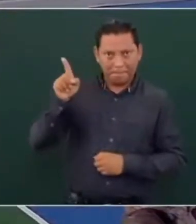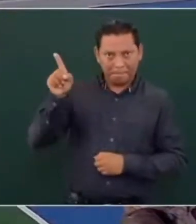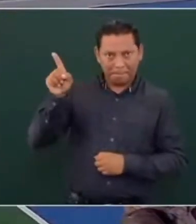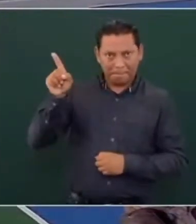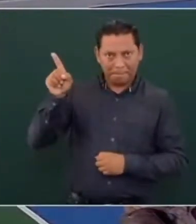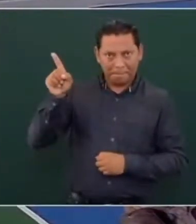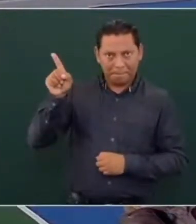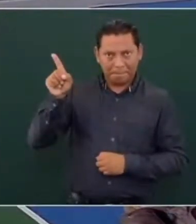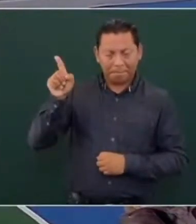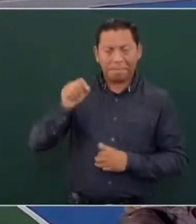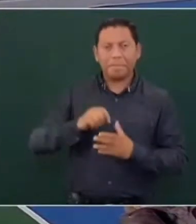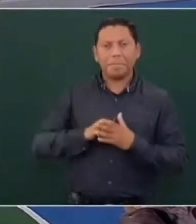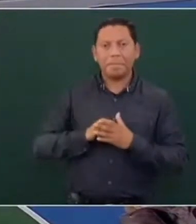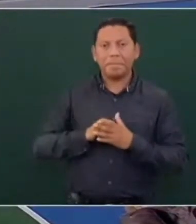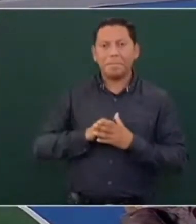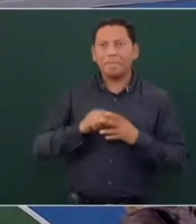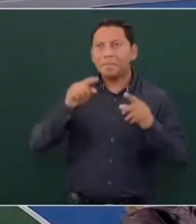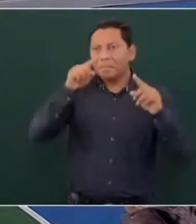Guanajuato está en quinto lugar,